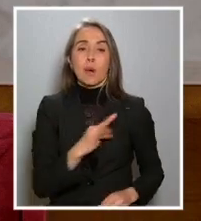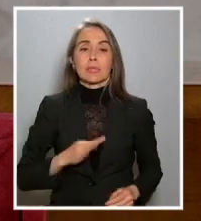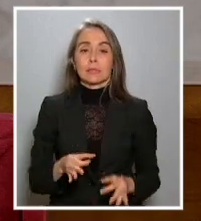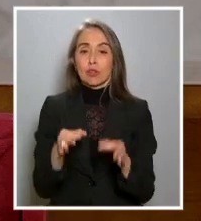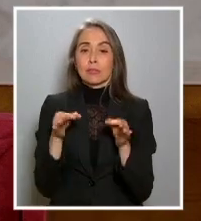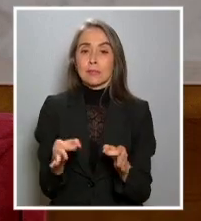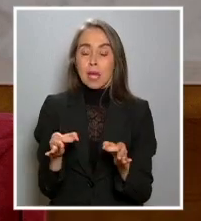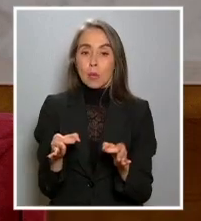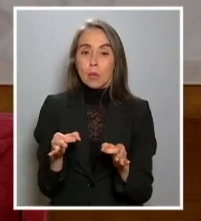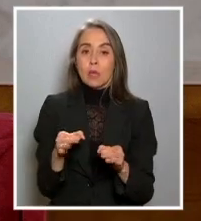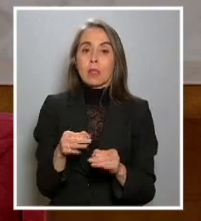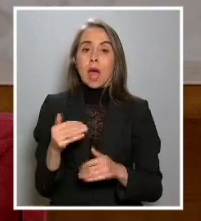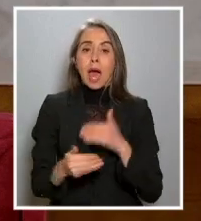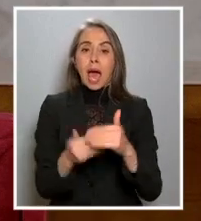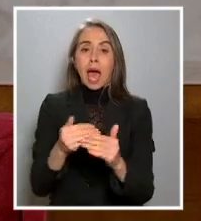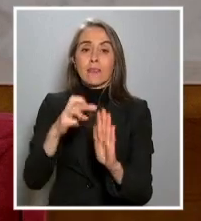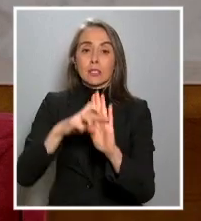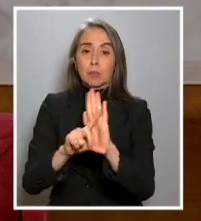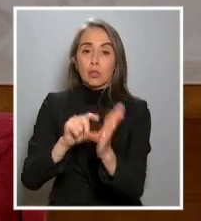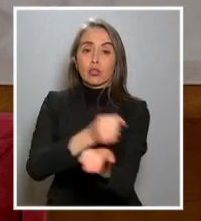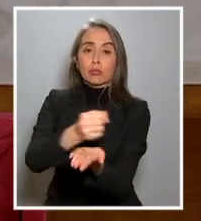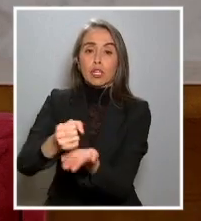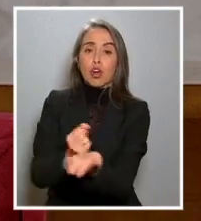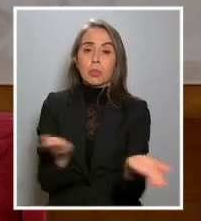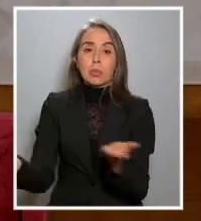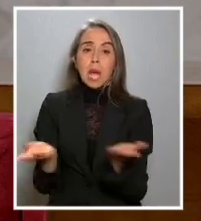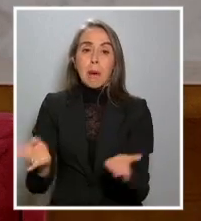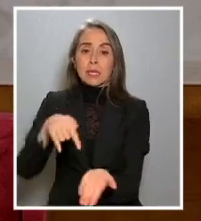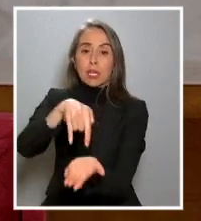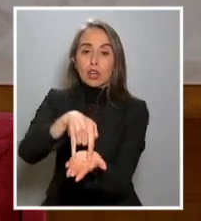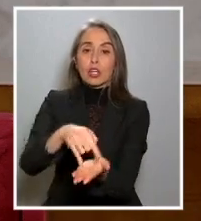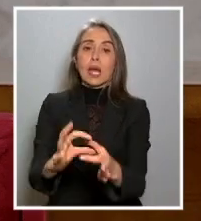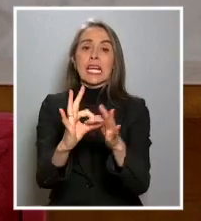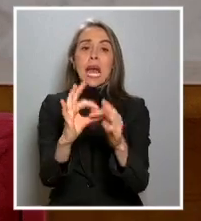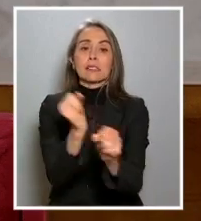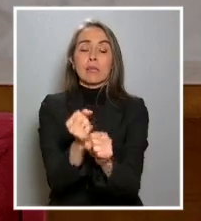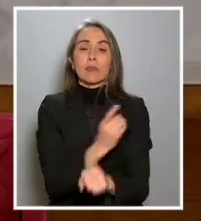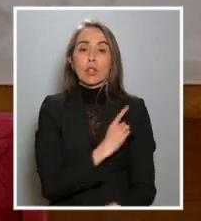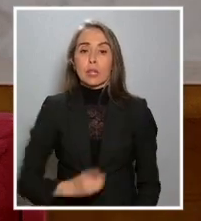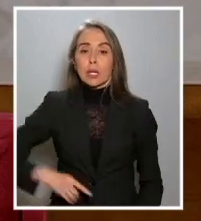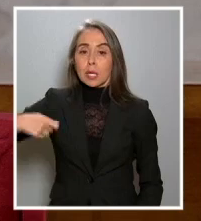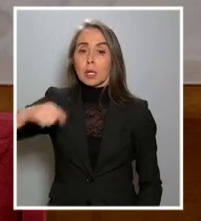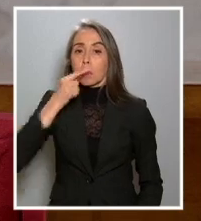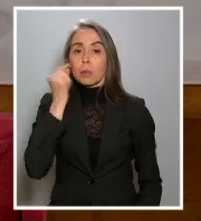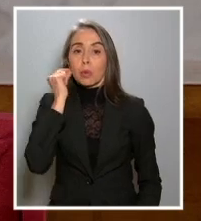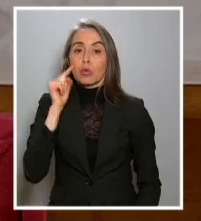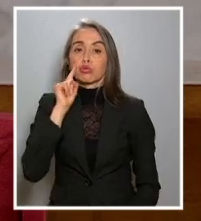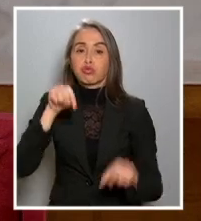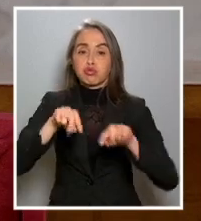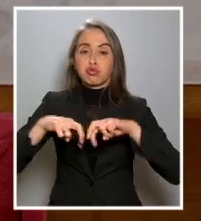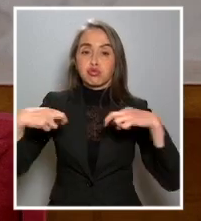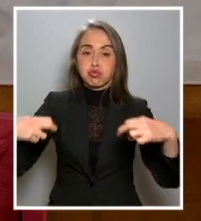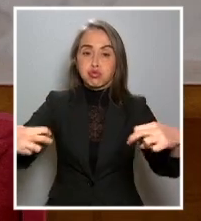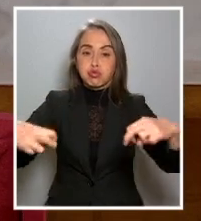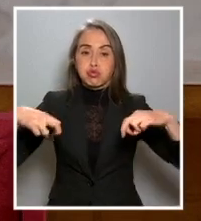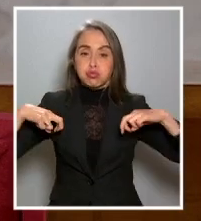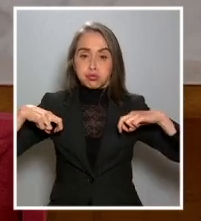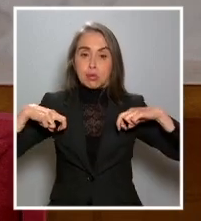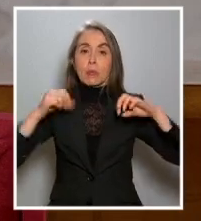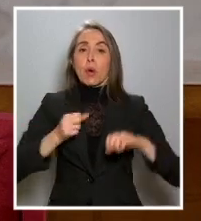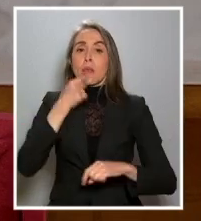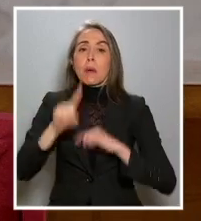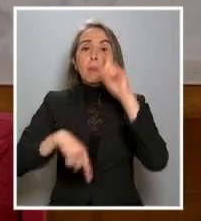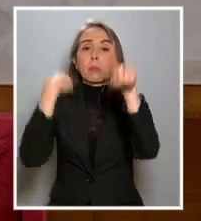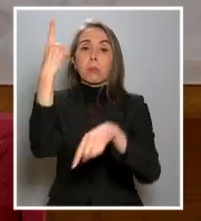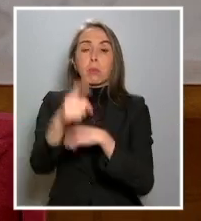Seguridad avanza decididamente en este Congreso y gracias a la labor de los parlamentarios y parlamentarias aquí presentes, hoy podemos afirmar que el